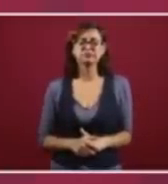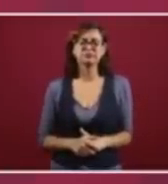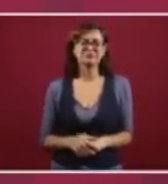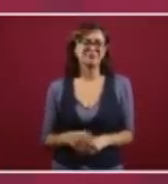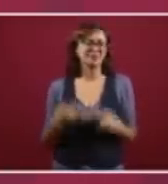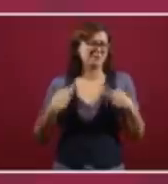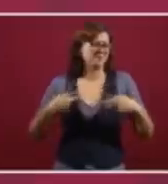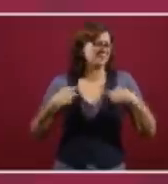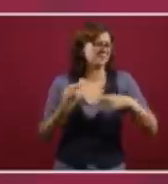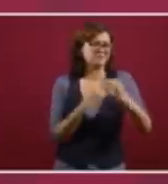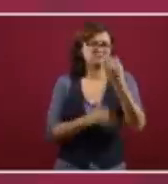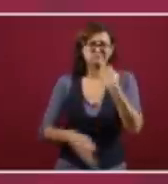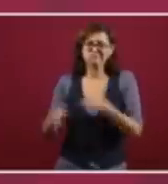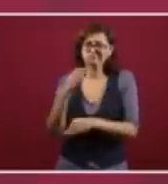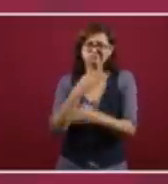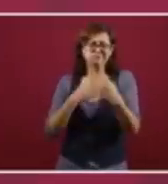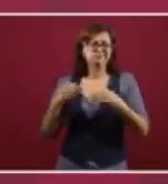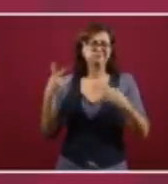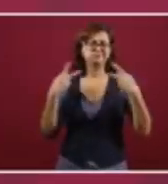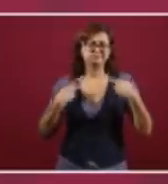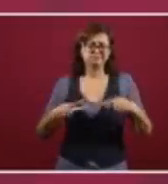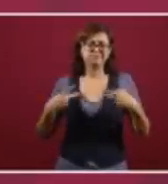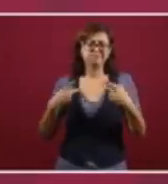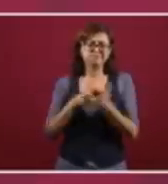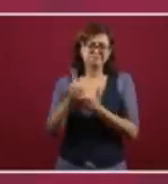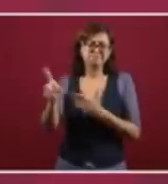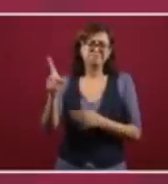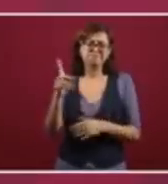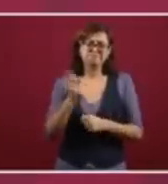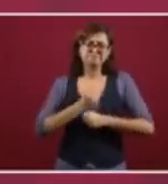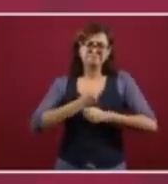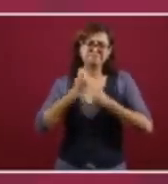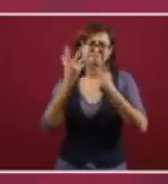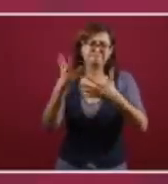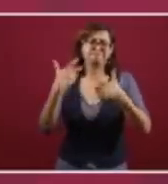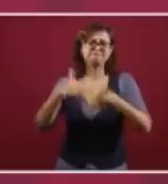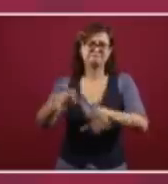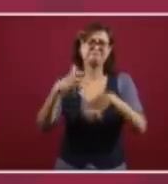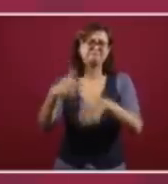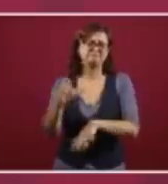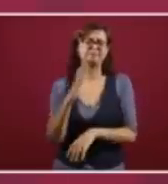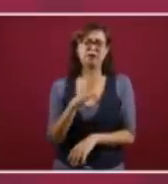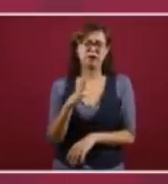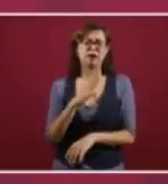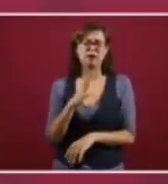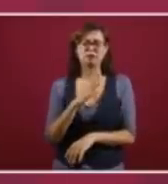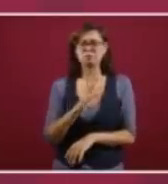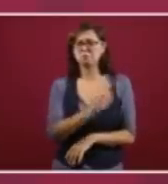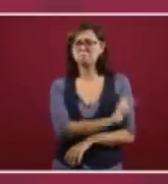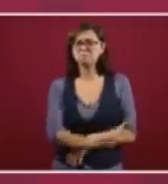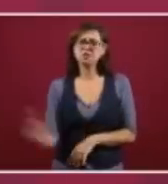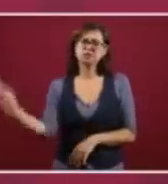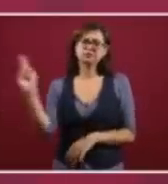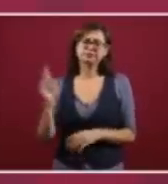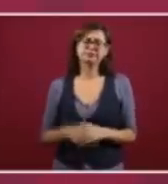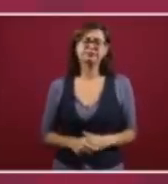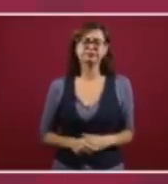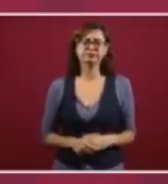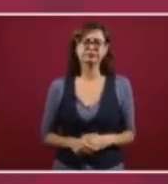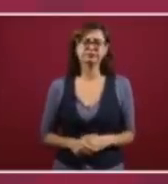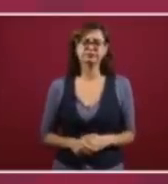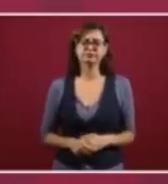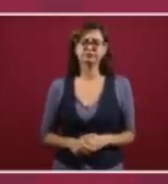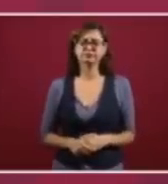Todos tenemos ese derecho de manifestación. Ojalá y